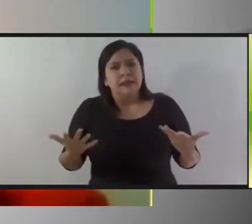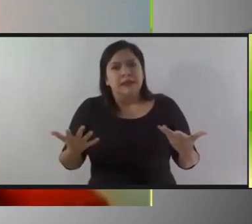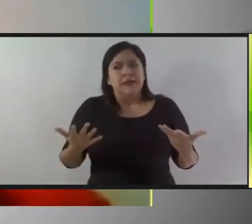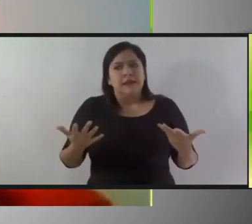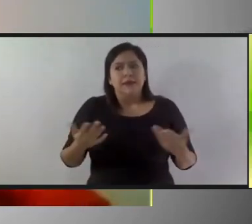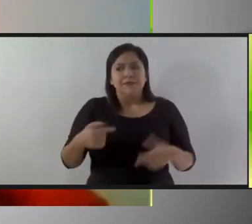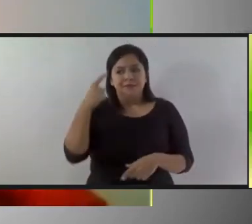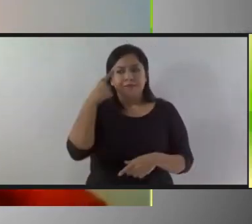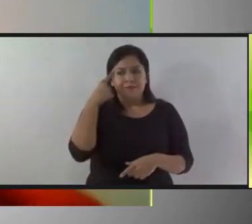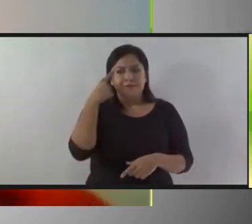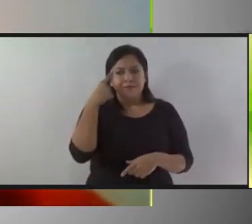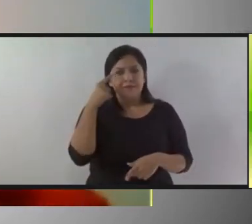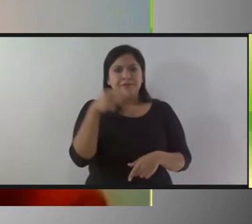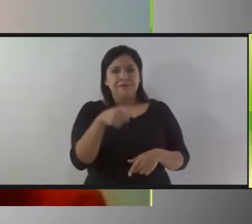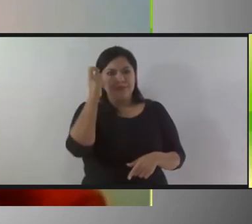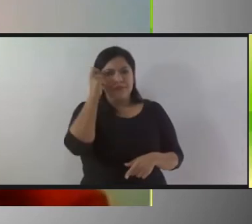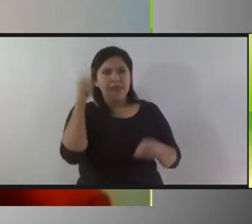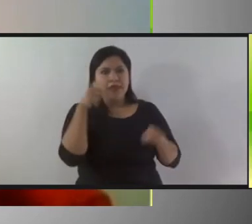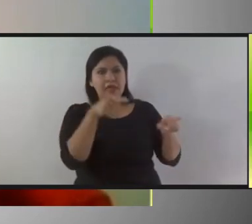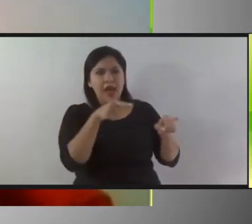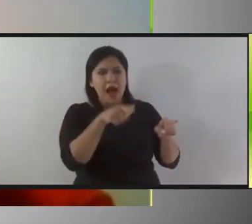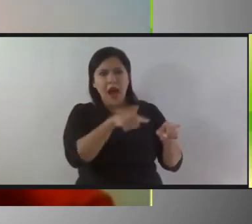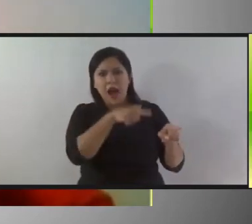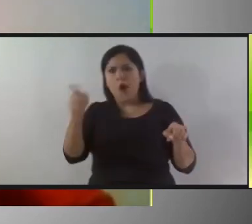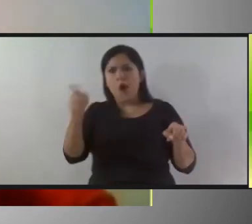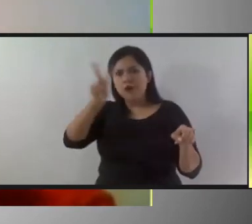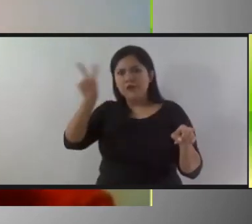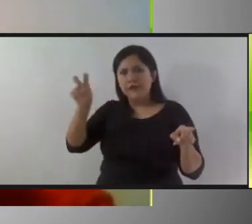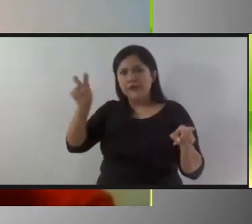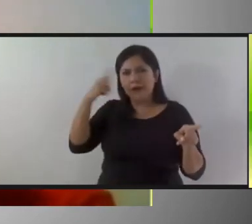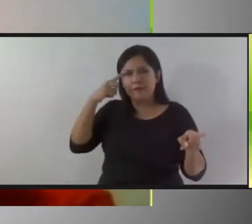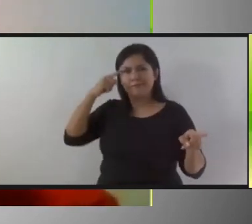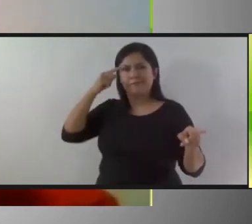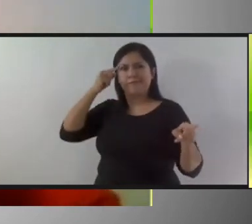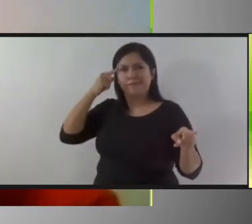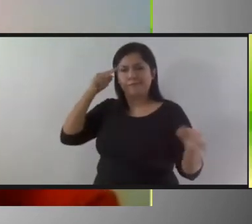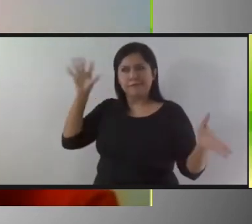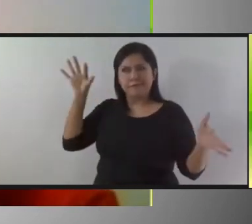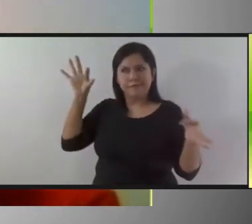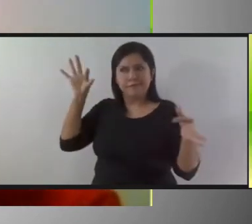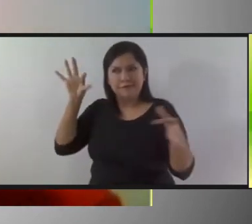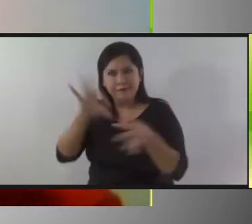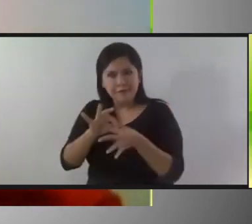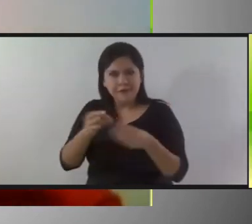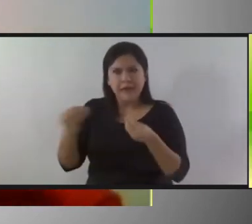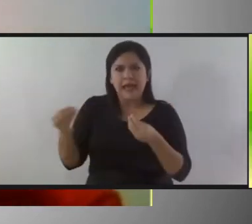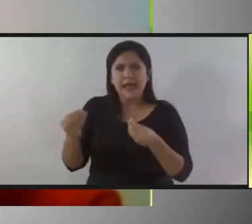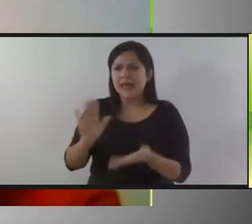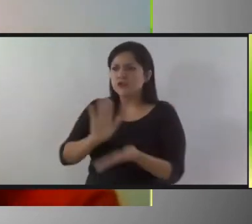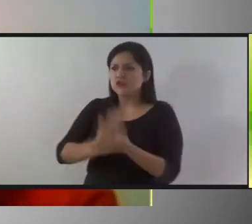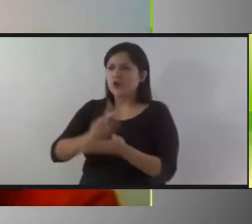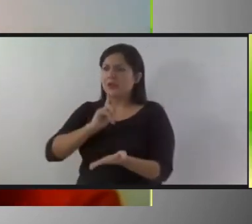algún momento vinculamos esa idea con otra discusión. ¿Cómo pensar en la idea de